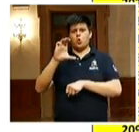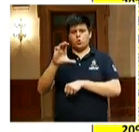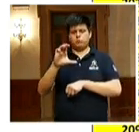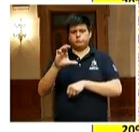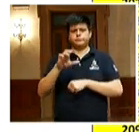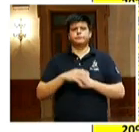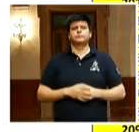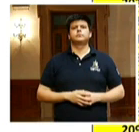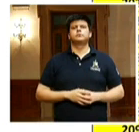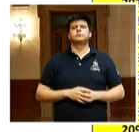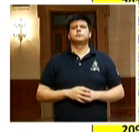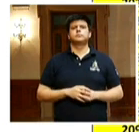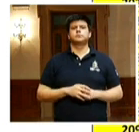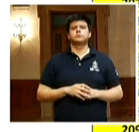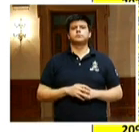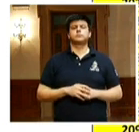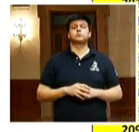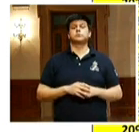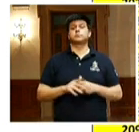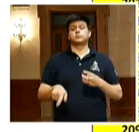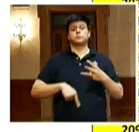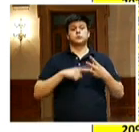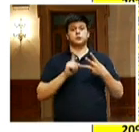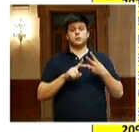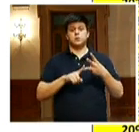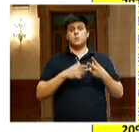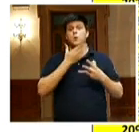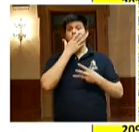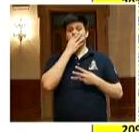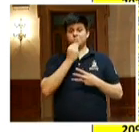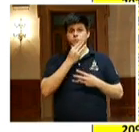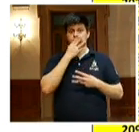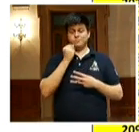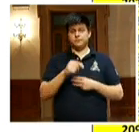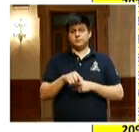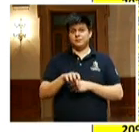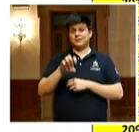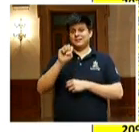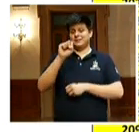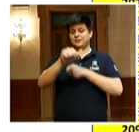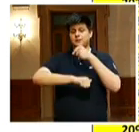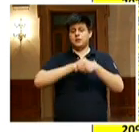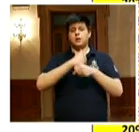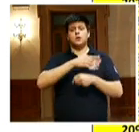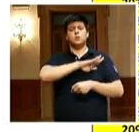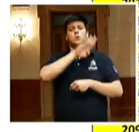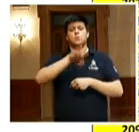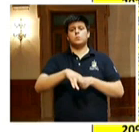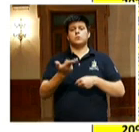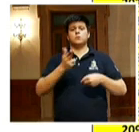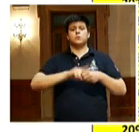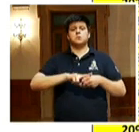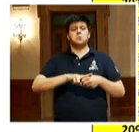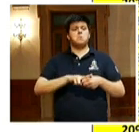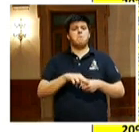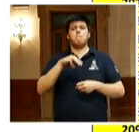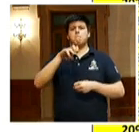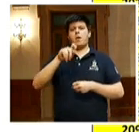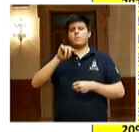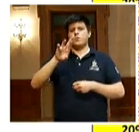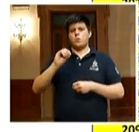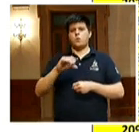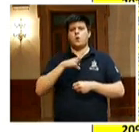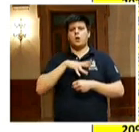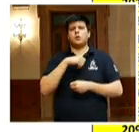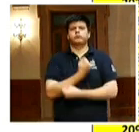crónica el tercer caso en su masculino de 60 años de edad que fallece en un hospital de los servicios de salud de nuevo león con